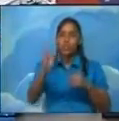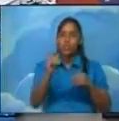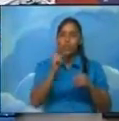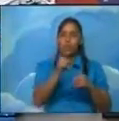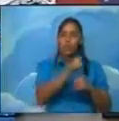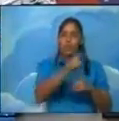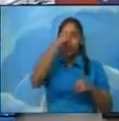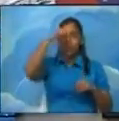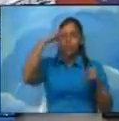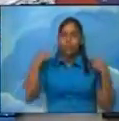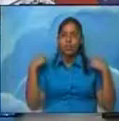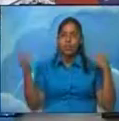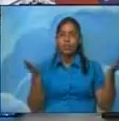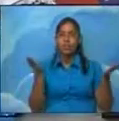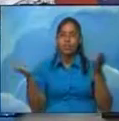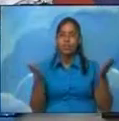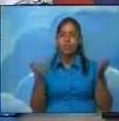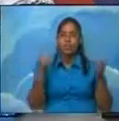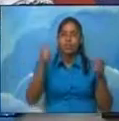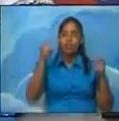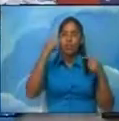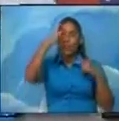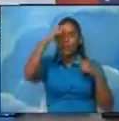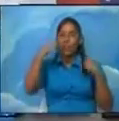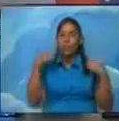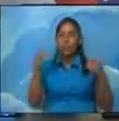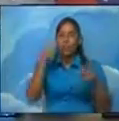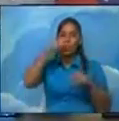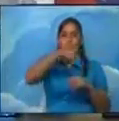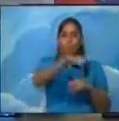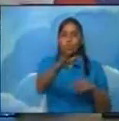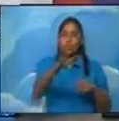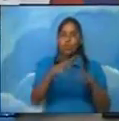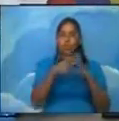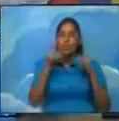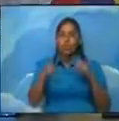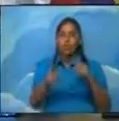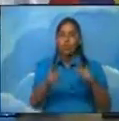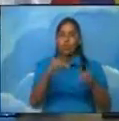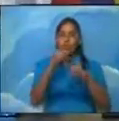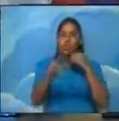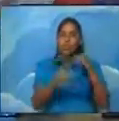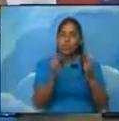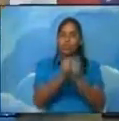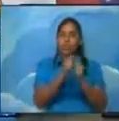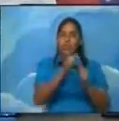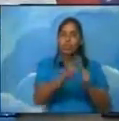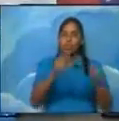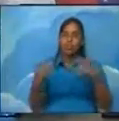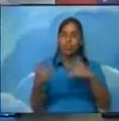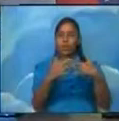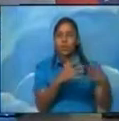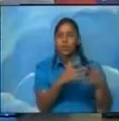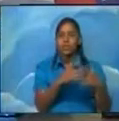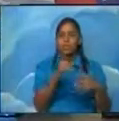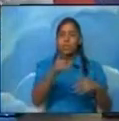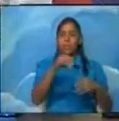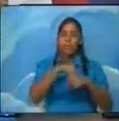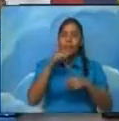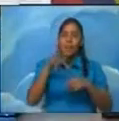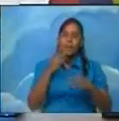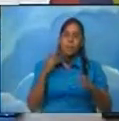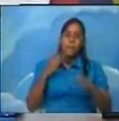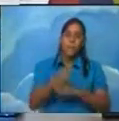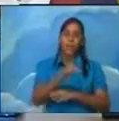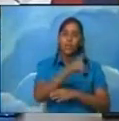en Egipto a Faraón y a su pueblo, y lo que hizo con su ejército en